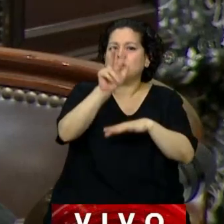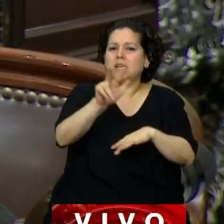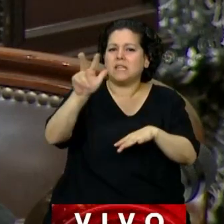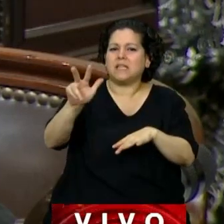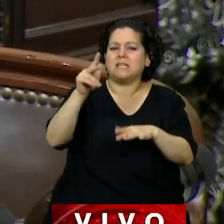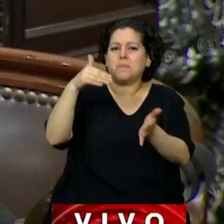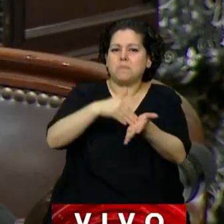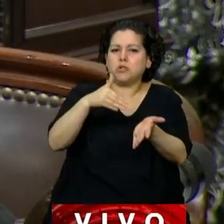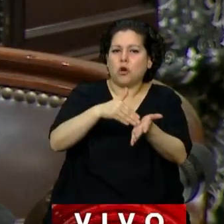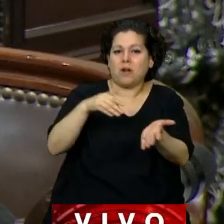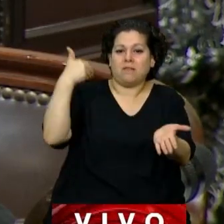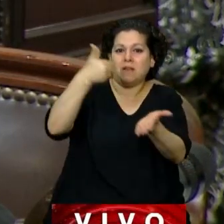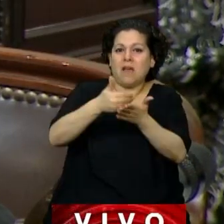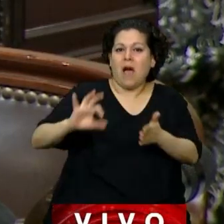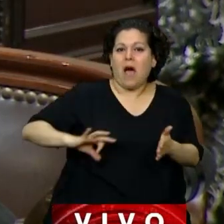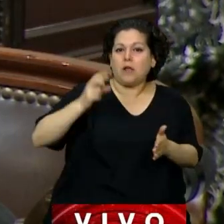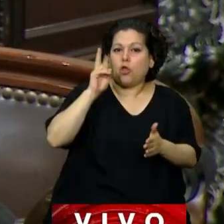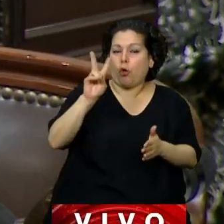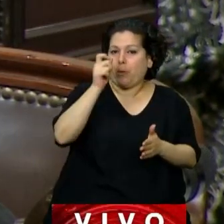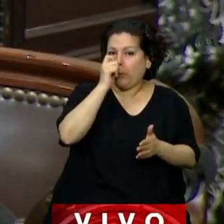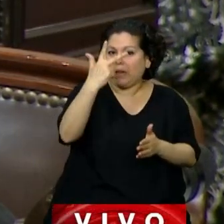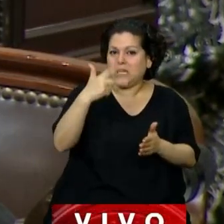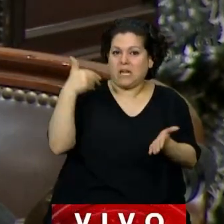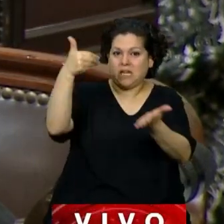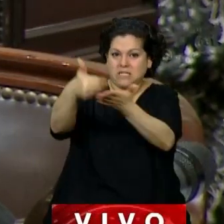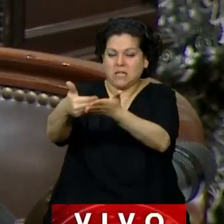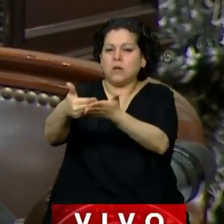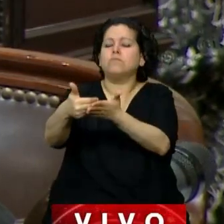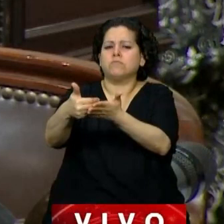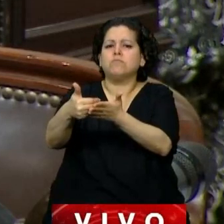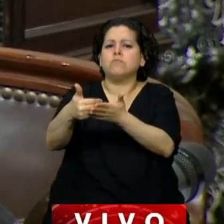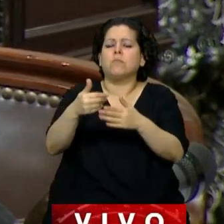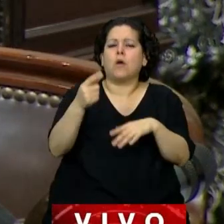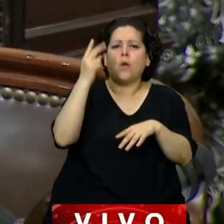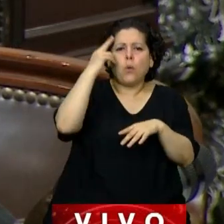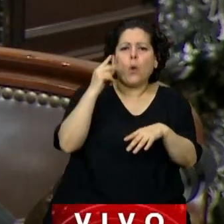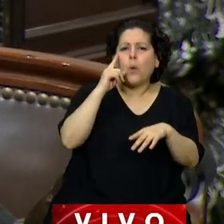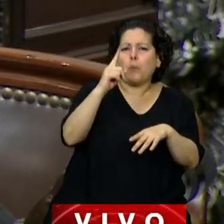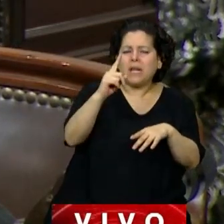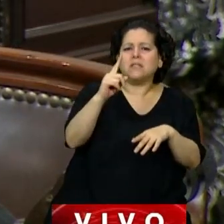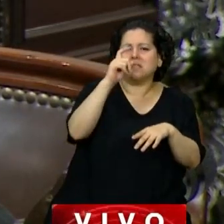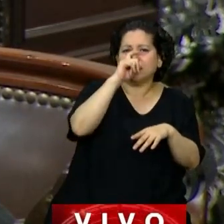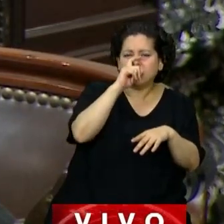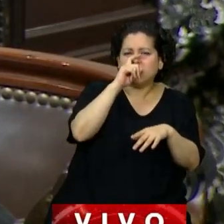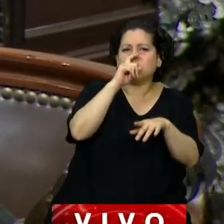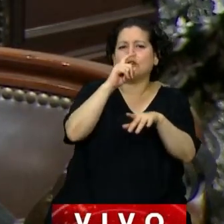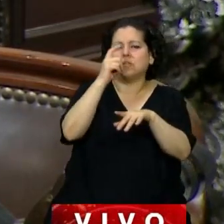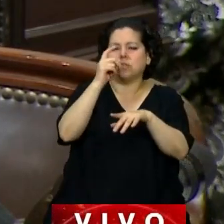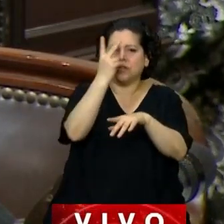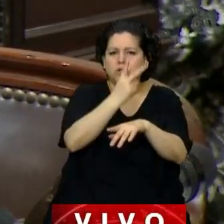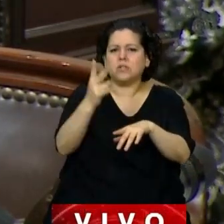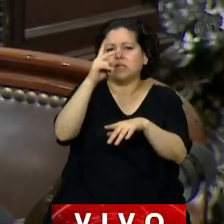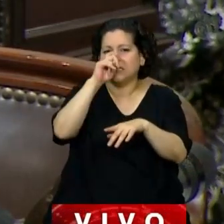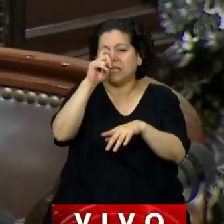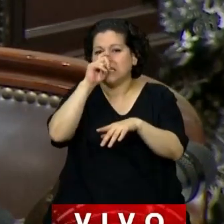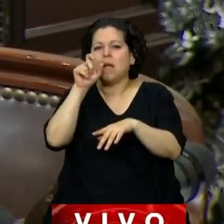millones para el año 2023 contra 9.277 millones para el año 2024, o